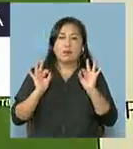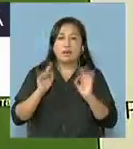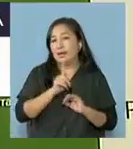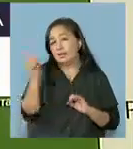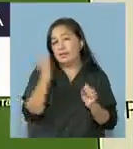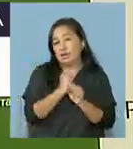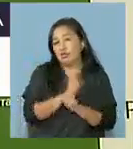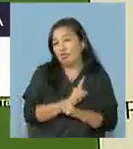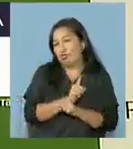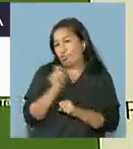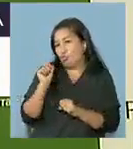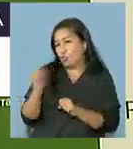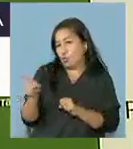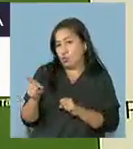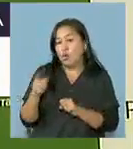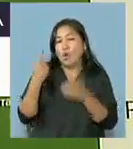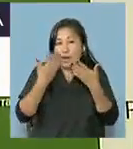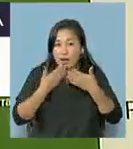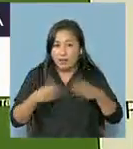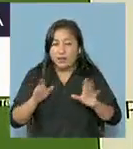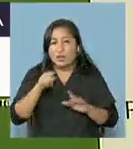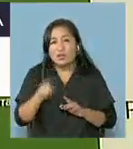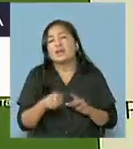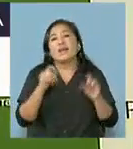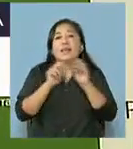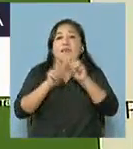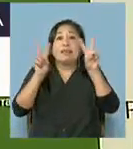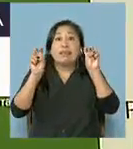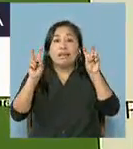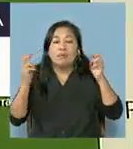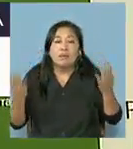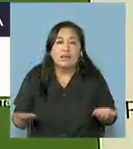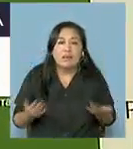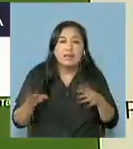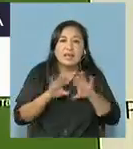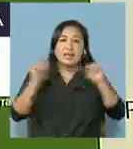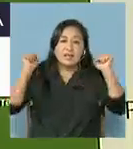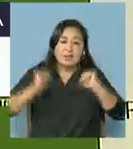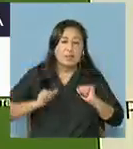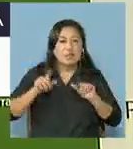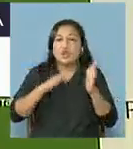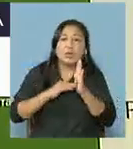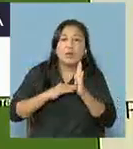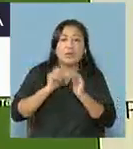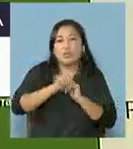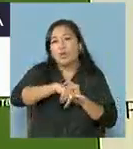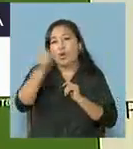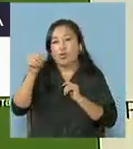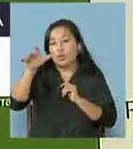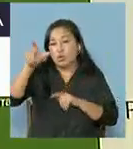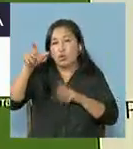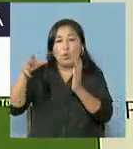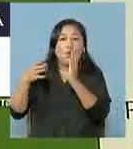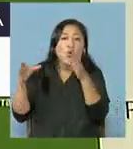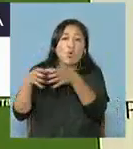nuestra. Como te digo, el tema de la inauguración y el tema de el mobiliario, el traslado, eso ya depende de otro ministerio, que bueno,